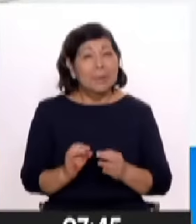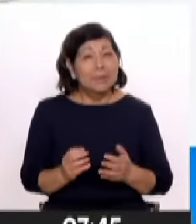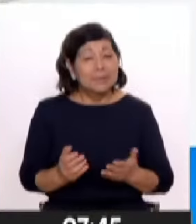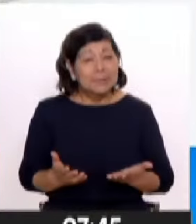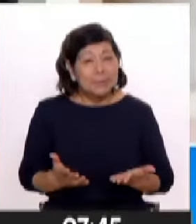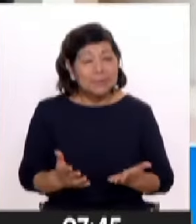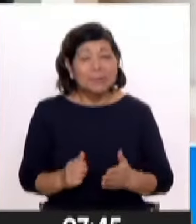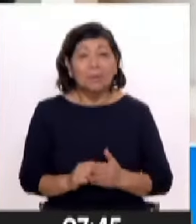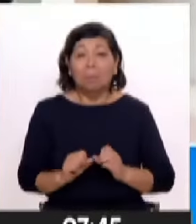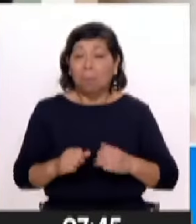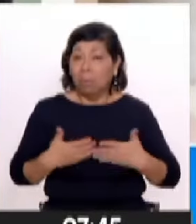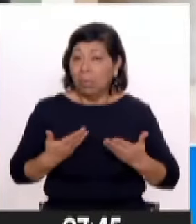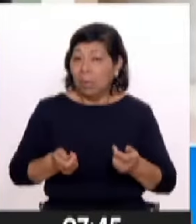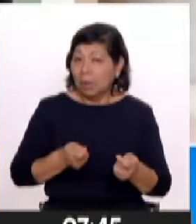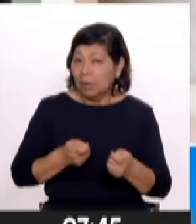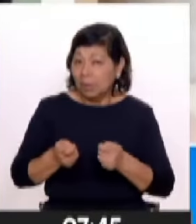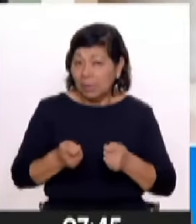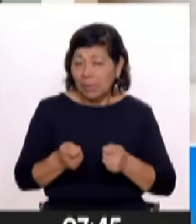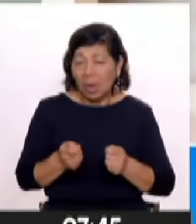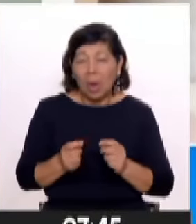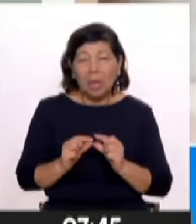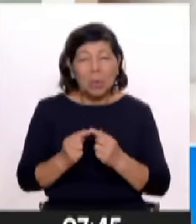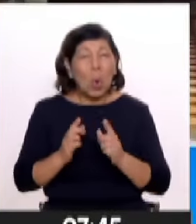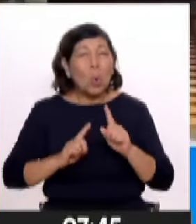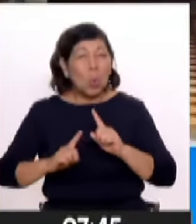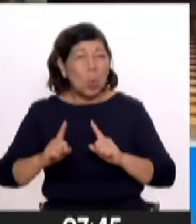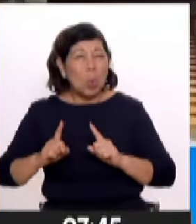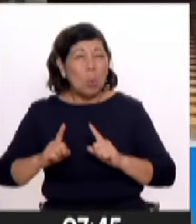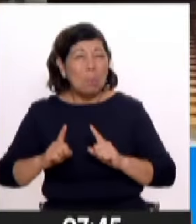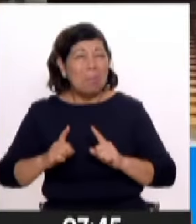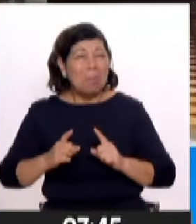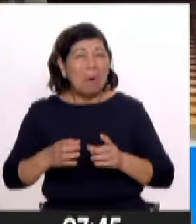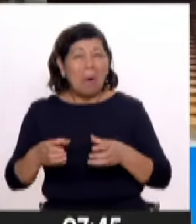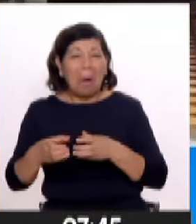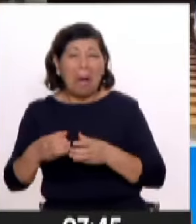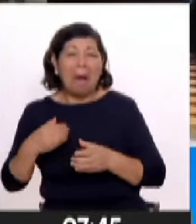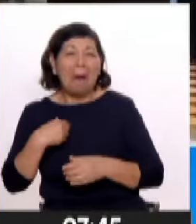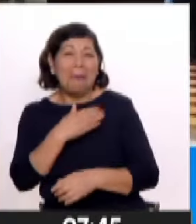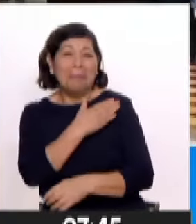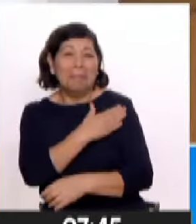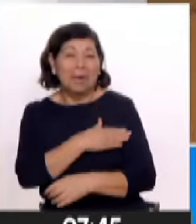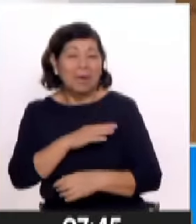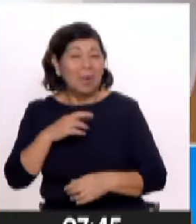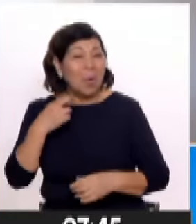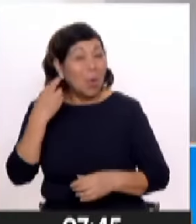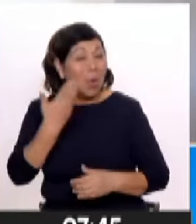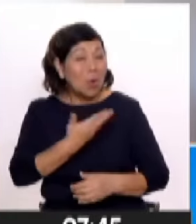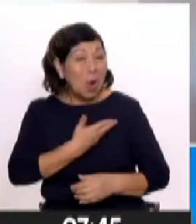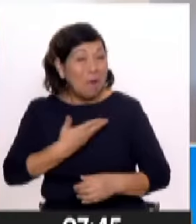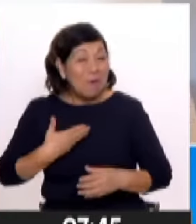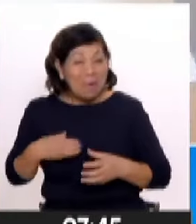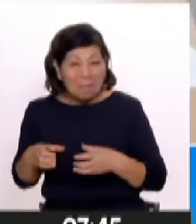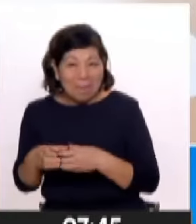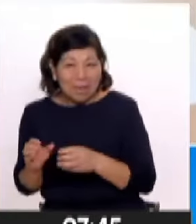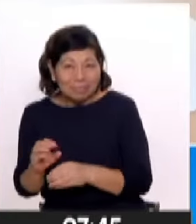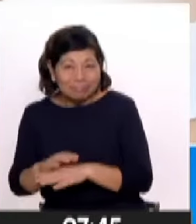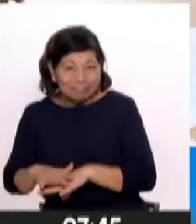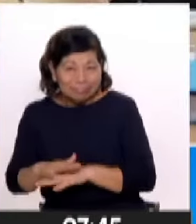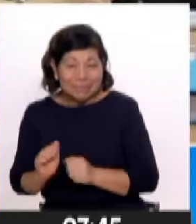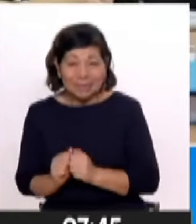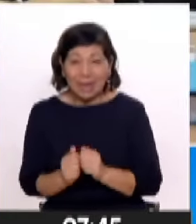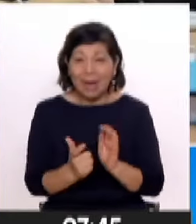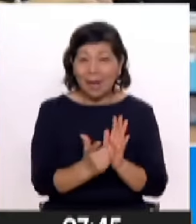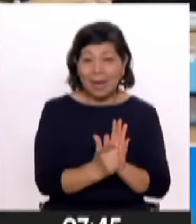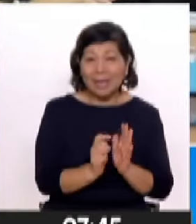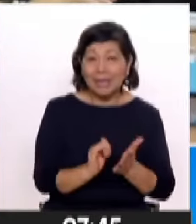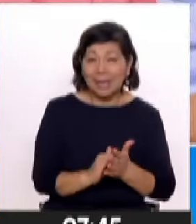que pueda ser manejado políticamente por algún gobierno X, no necesariamente de este, y entonces la ley